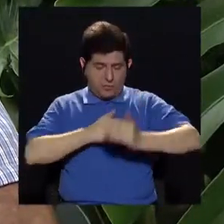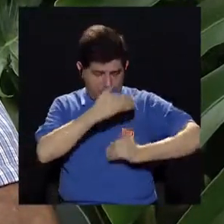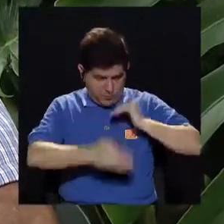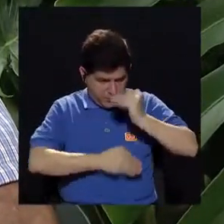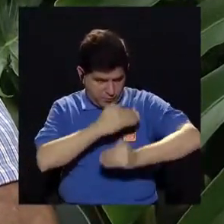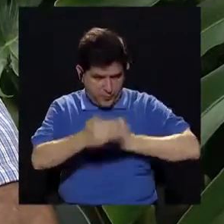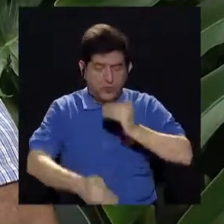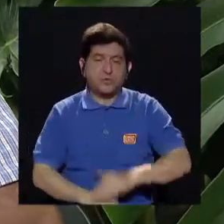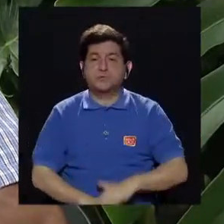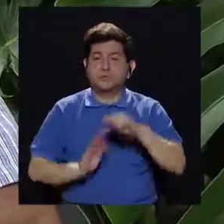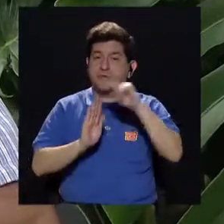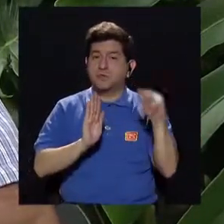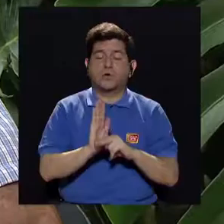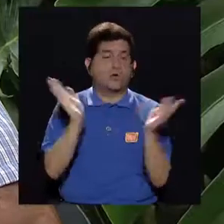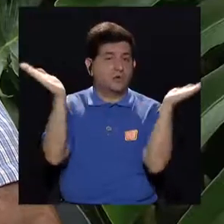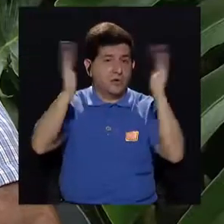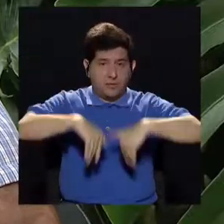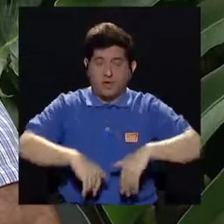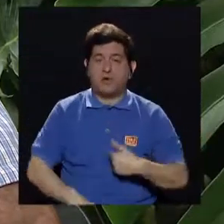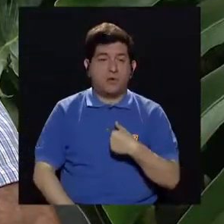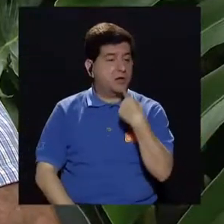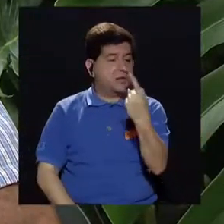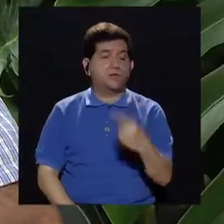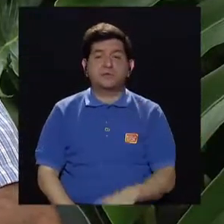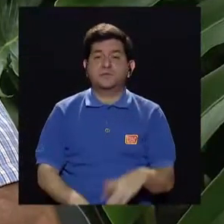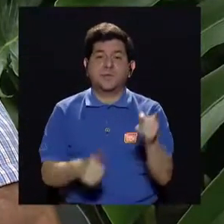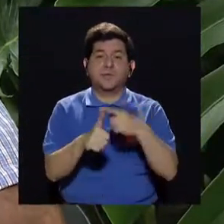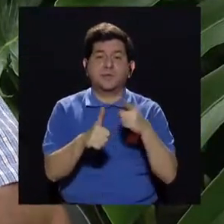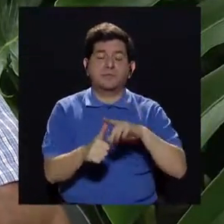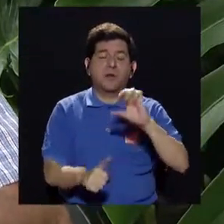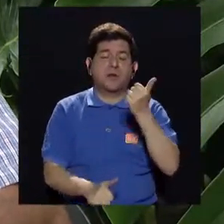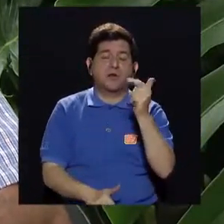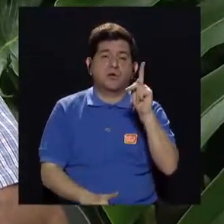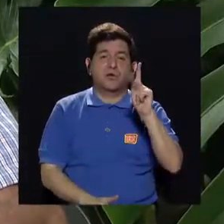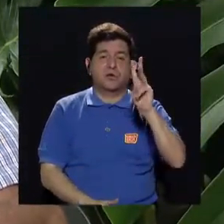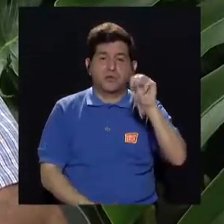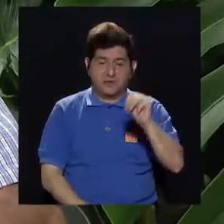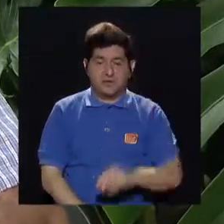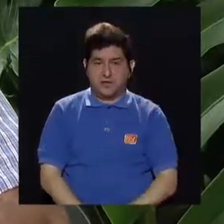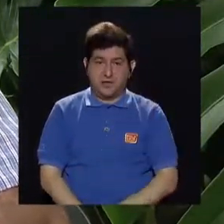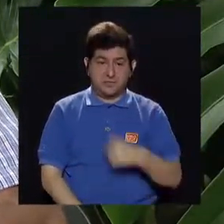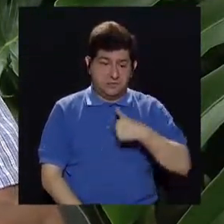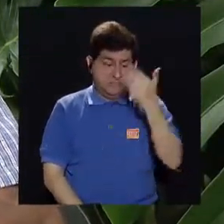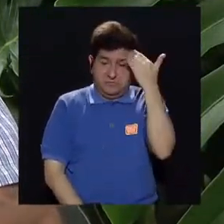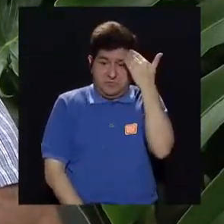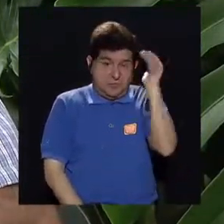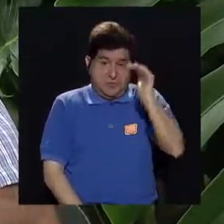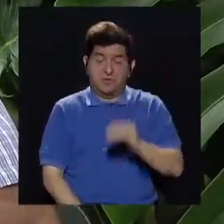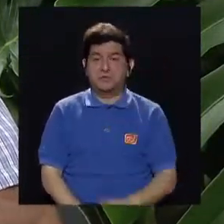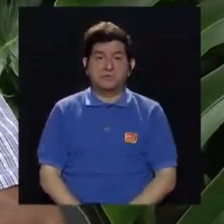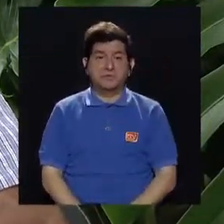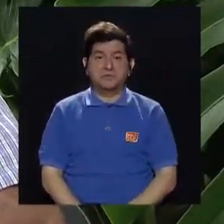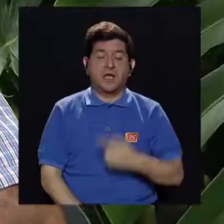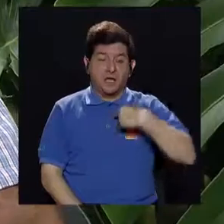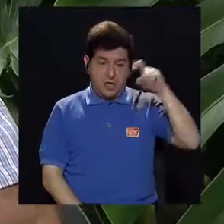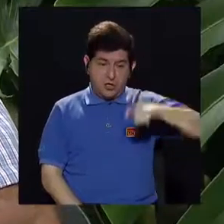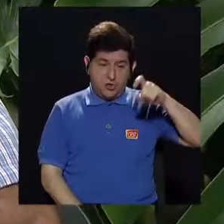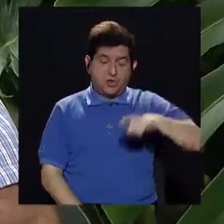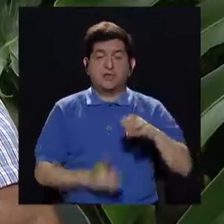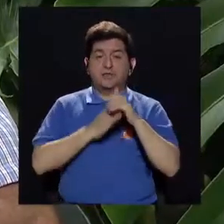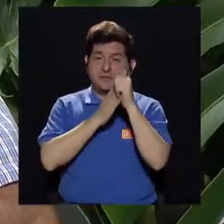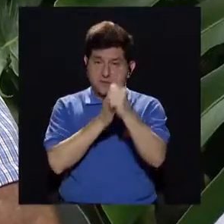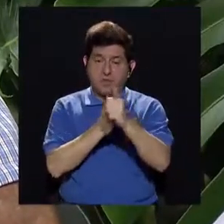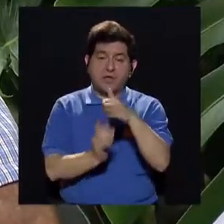progresivamente. No hay normas. Yo no le puedo decir a alguien que para empezar puede correr 10 kilómetros hoy, ¿verdad? Pues eso no lo sé, ¿verdad? Eso, por eso necesita que lo